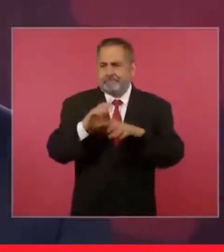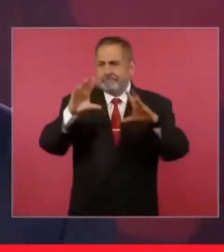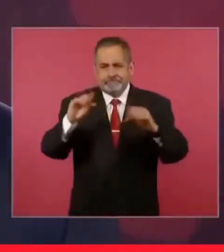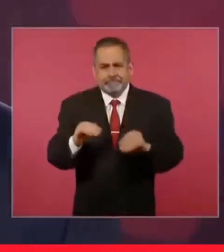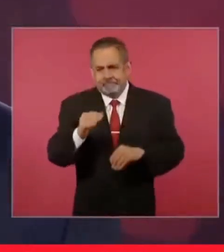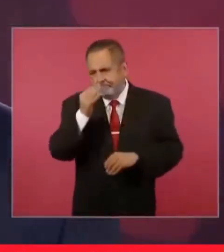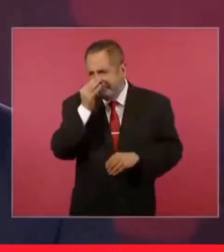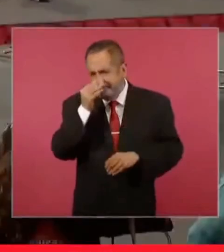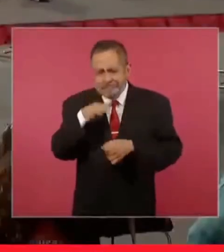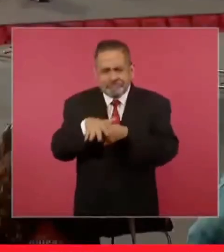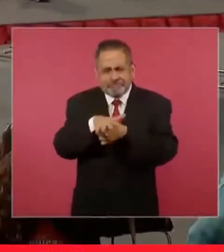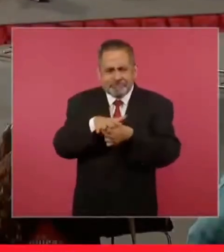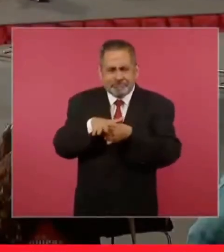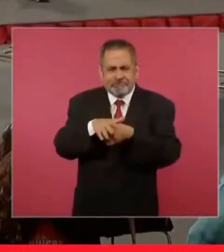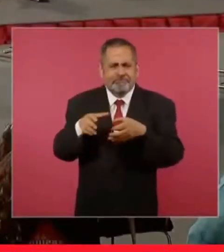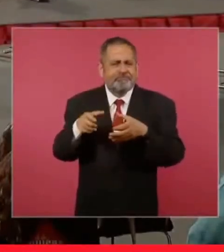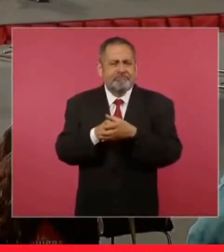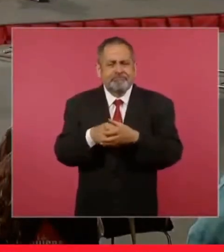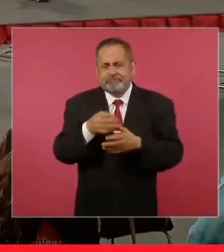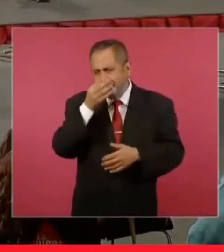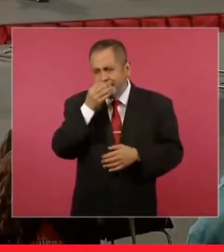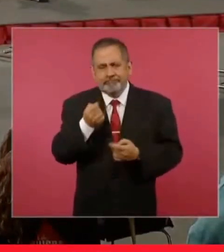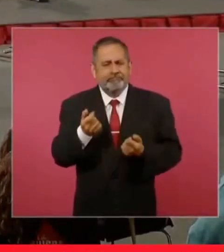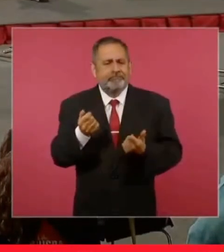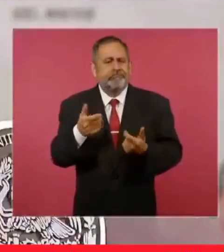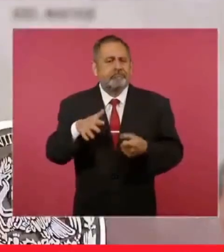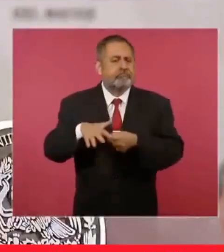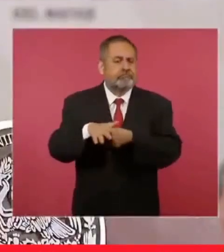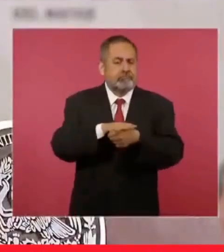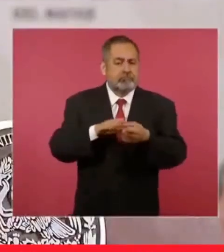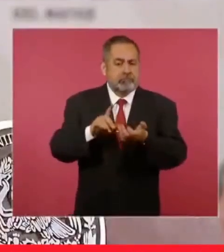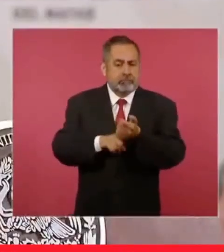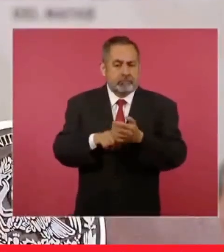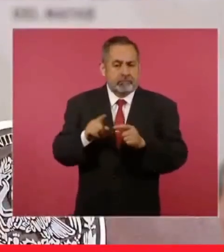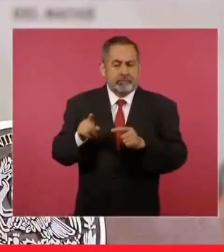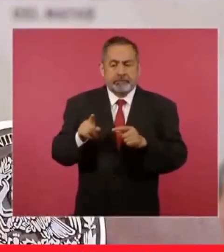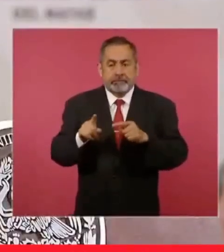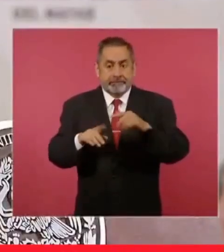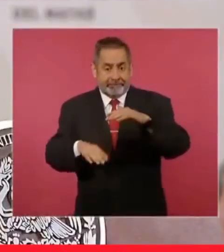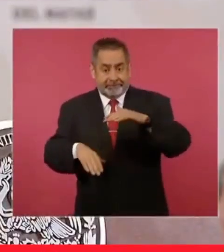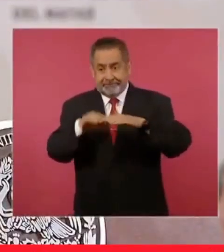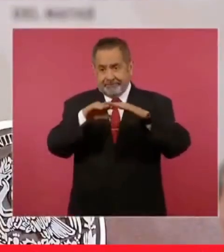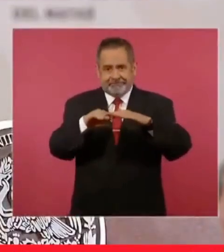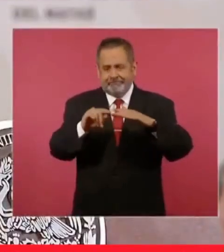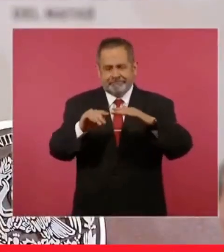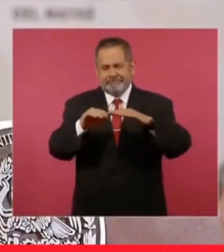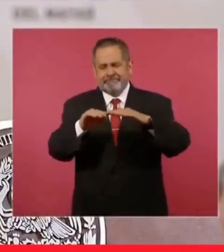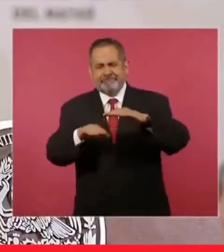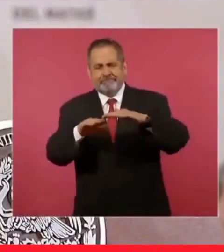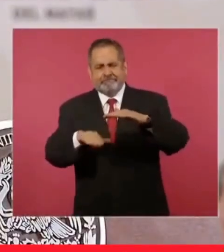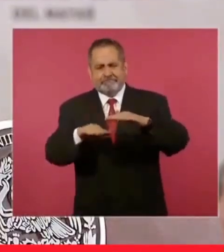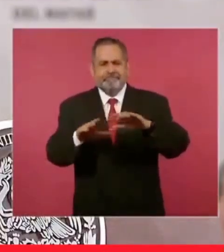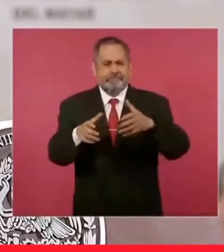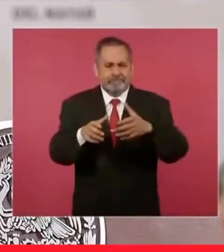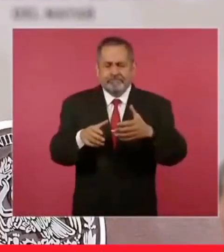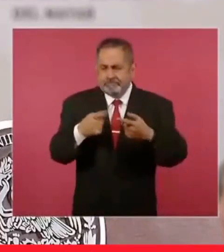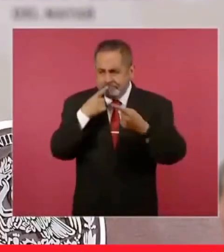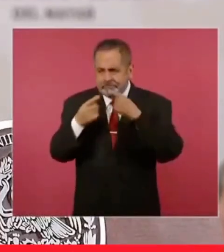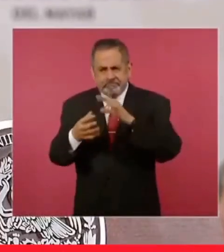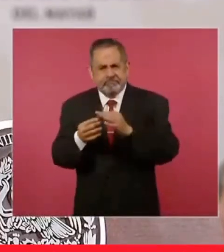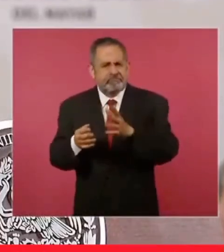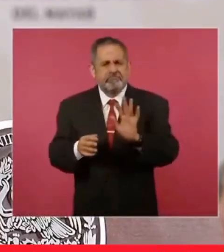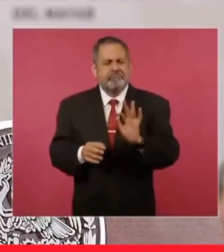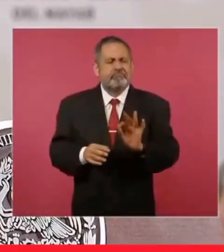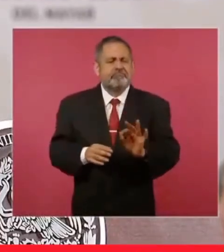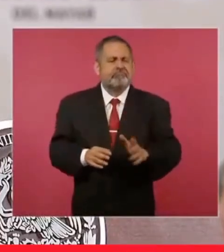afectó solamente el suministro de energía en la punta de potencia o de demanda de energía